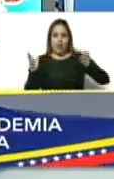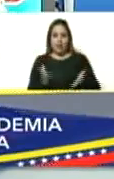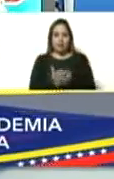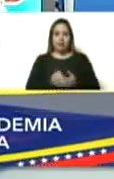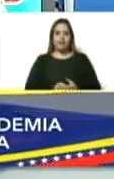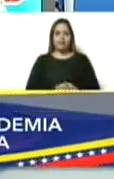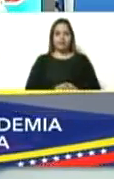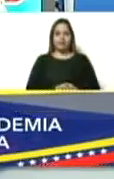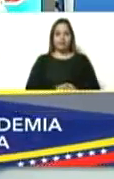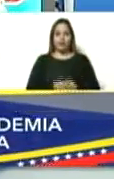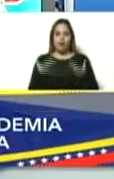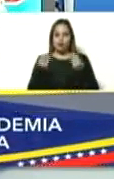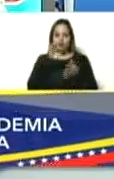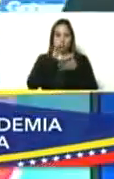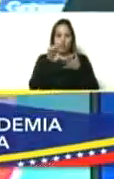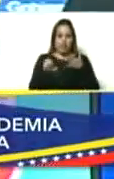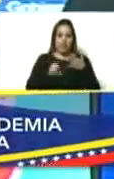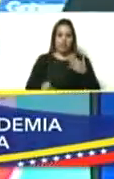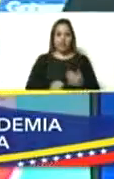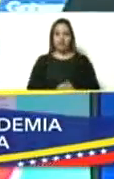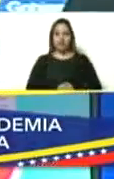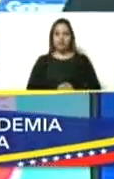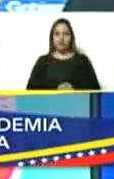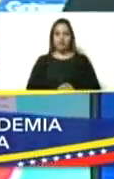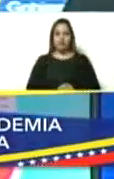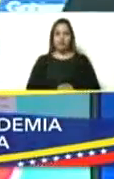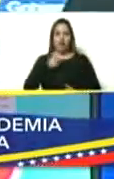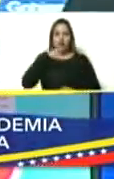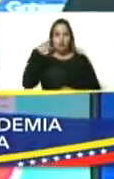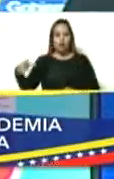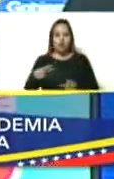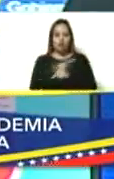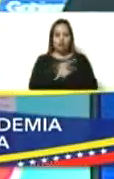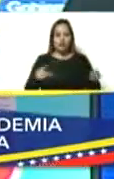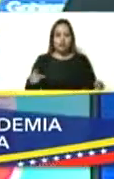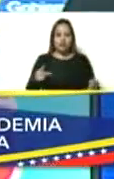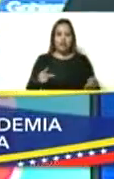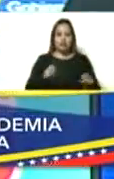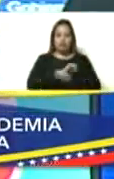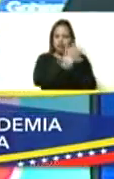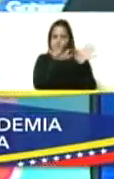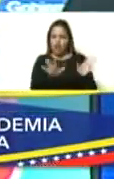Con estrategia, con políticas públicas adecuadas,